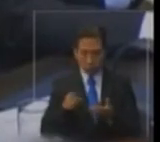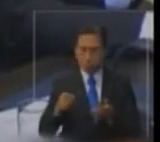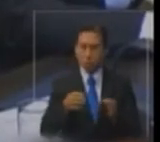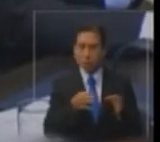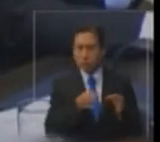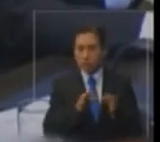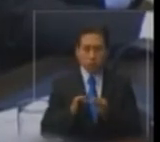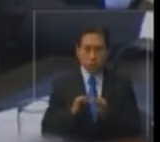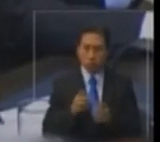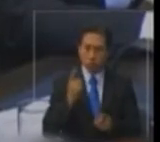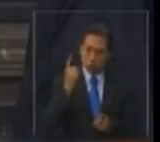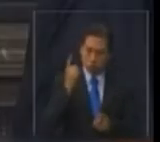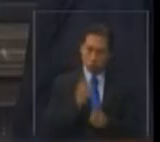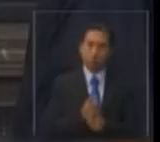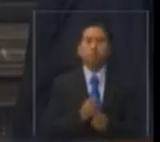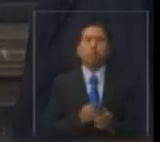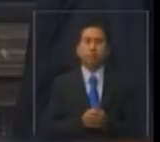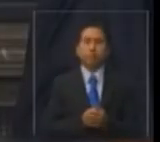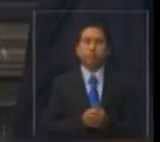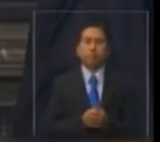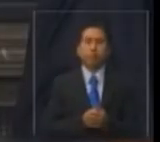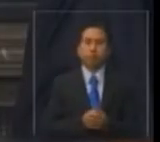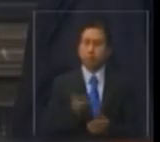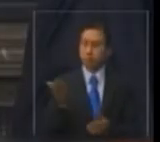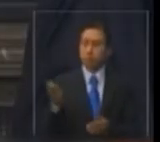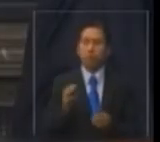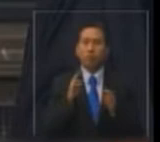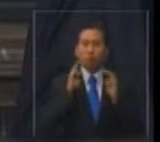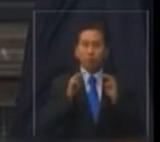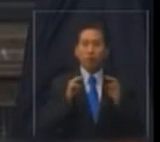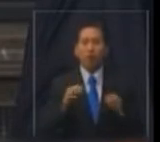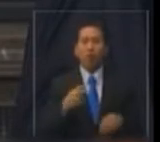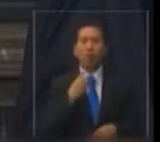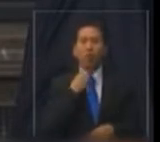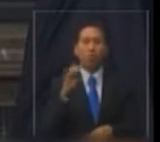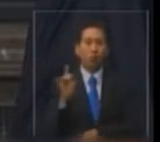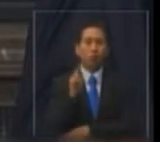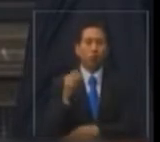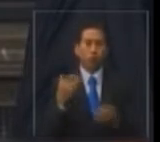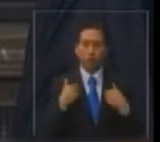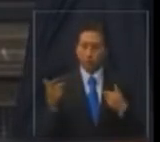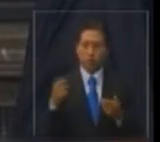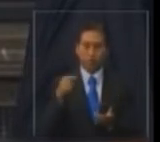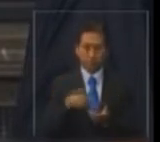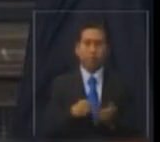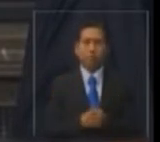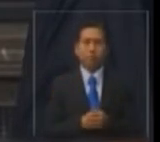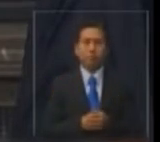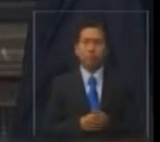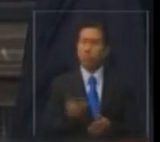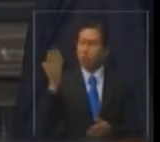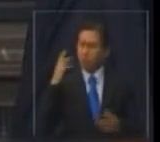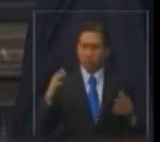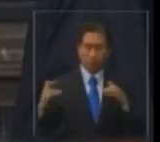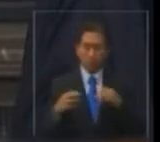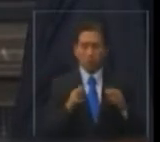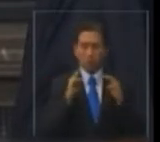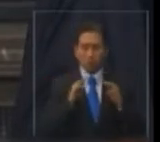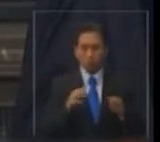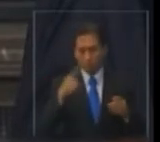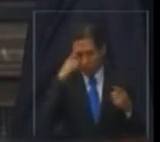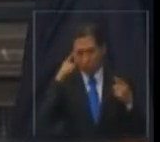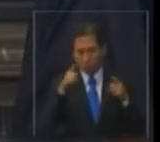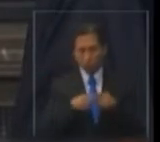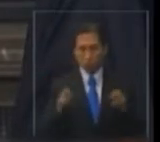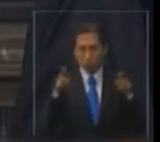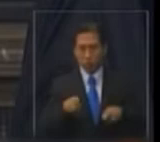solución apropiada a la mediterraneidad de Bolivia, tras la Guerra del Pacífico y el Tratado de Paz